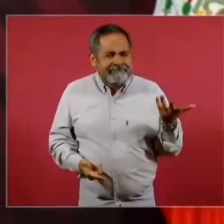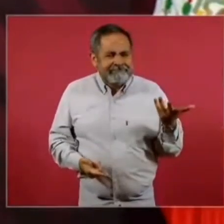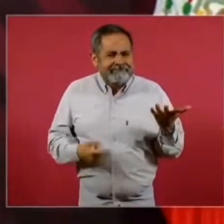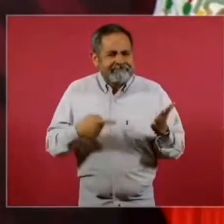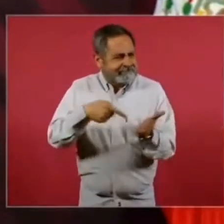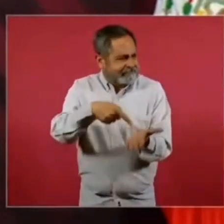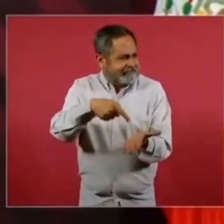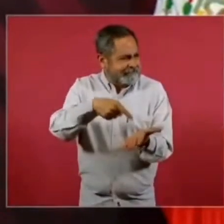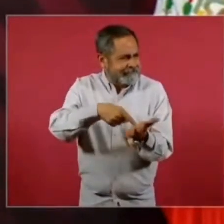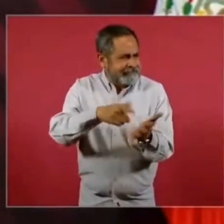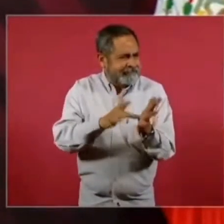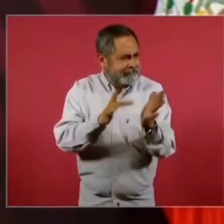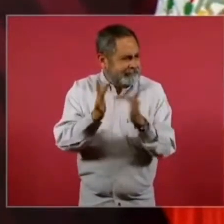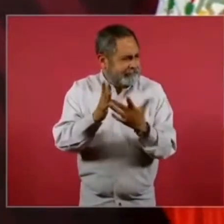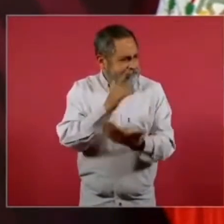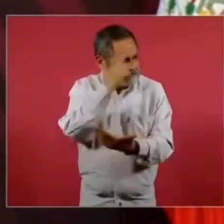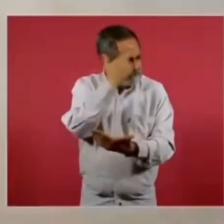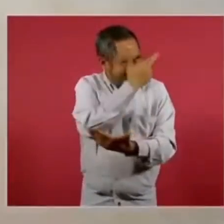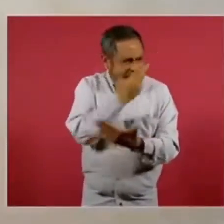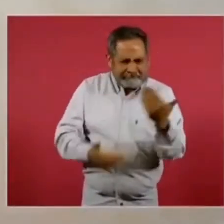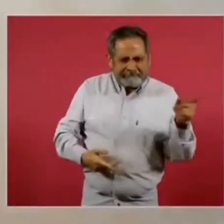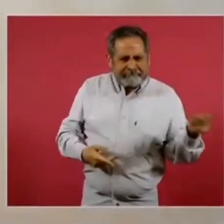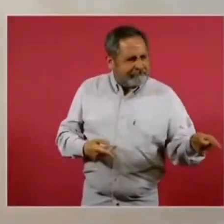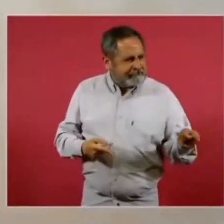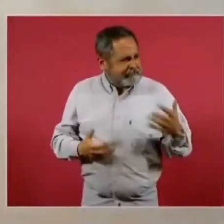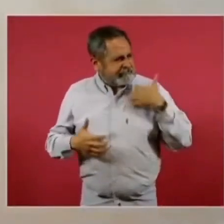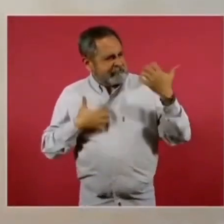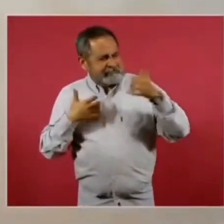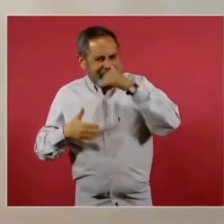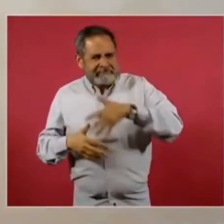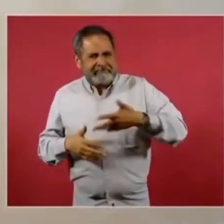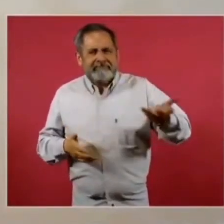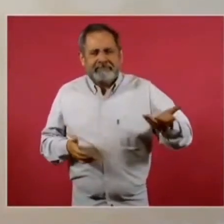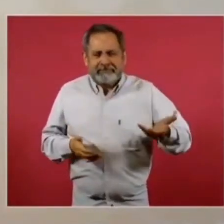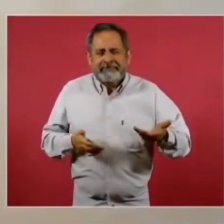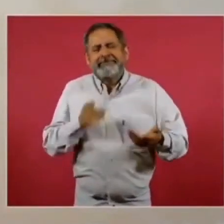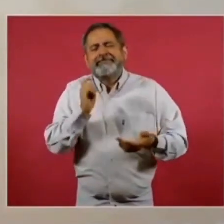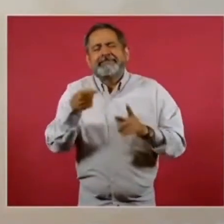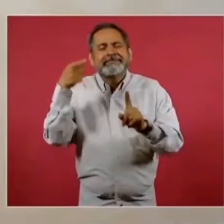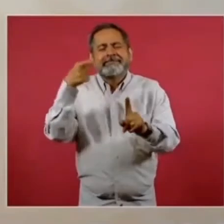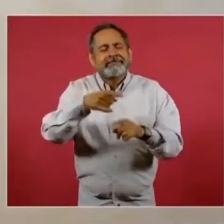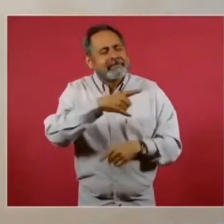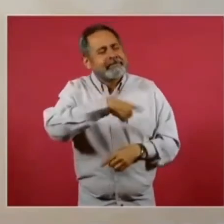principios cristianos para hablar de la hipocresía